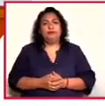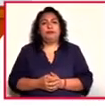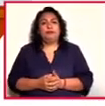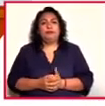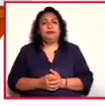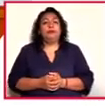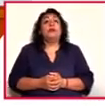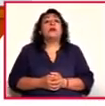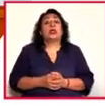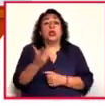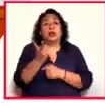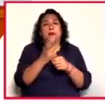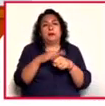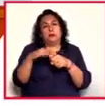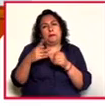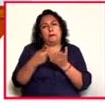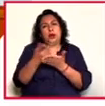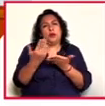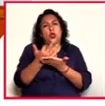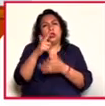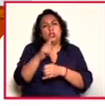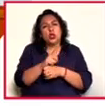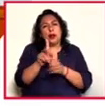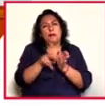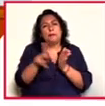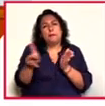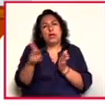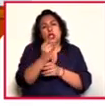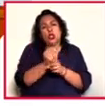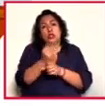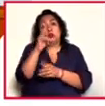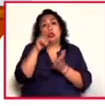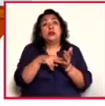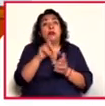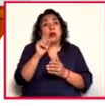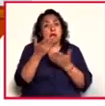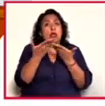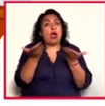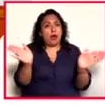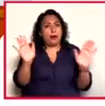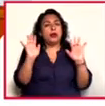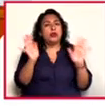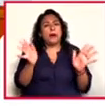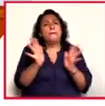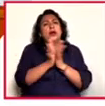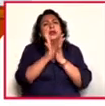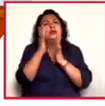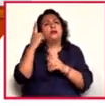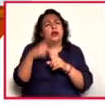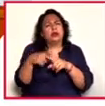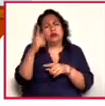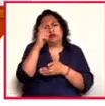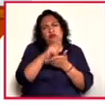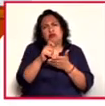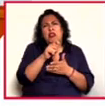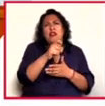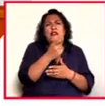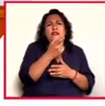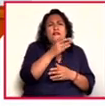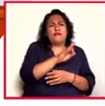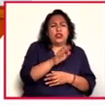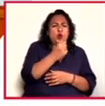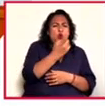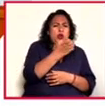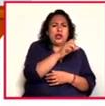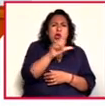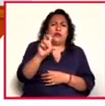La convocatoria del Premio Nacional de Periodismo 2020 ya está abierta. Podrán participar los trabajos realizados del 1 de enero al 31 de